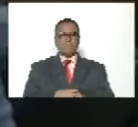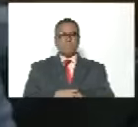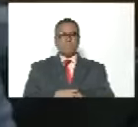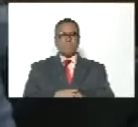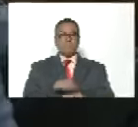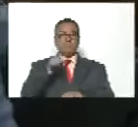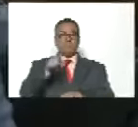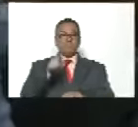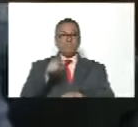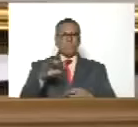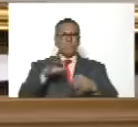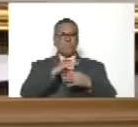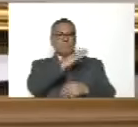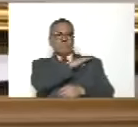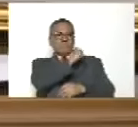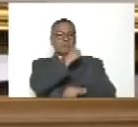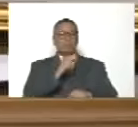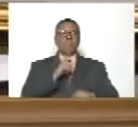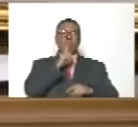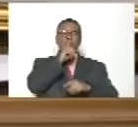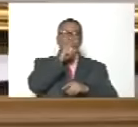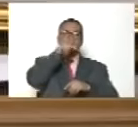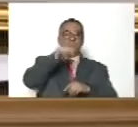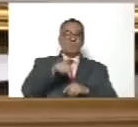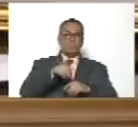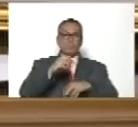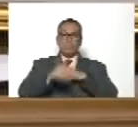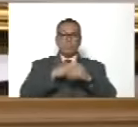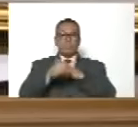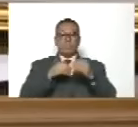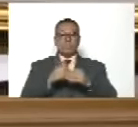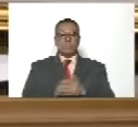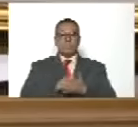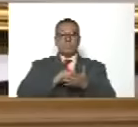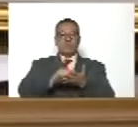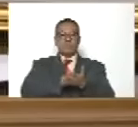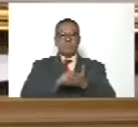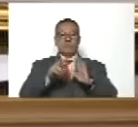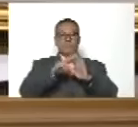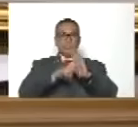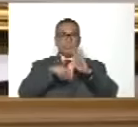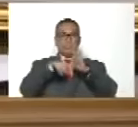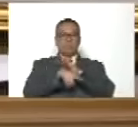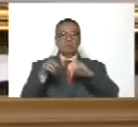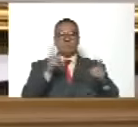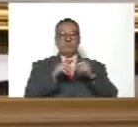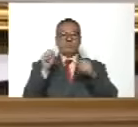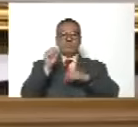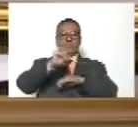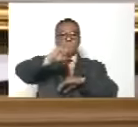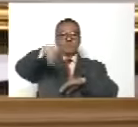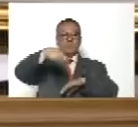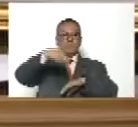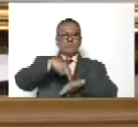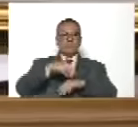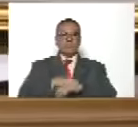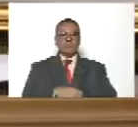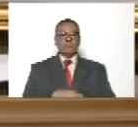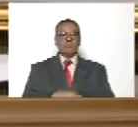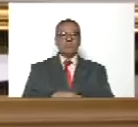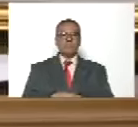Y esta Junta Directiva se reserva, tal cual como está establecido en el Reglamento Interior y Debate de la Asamblea